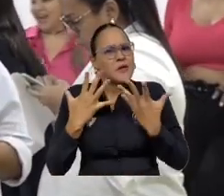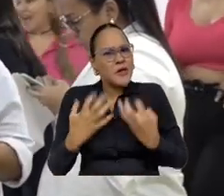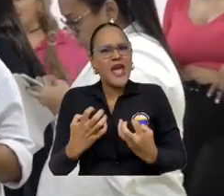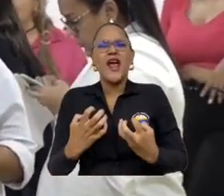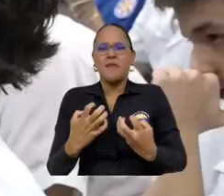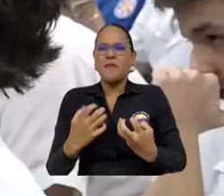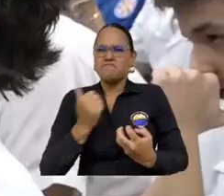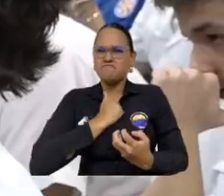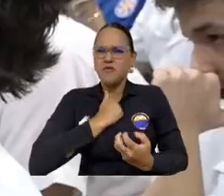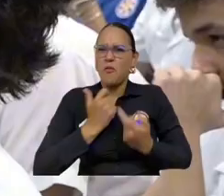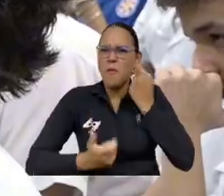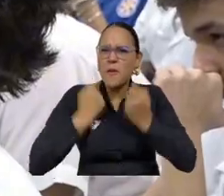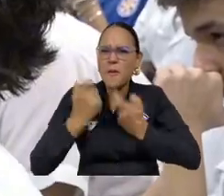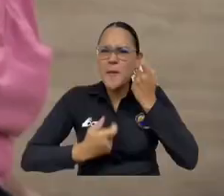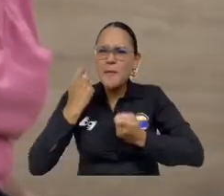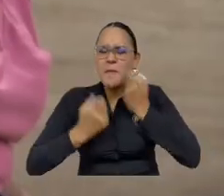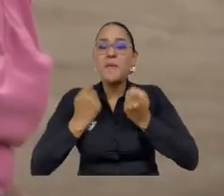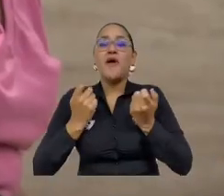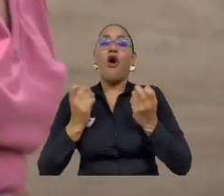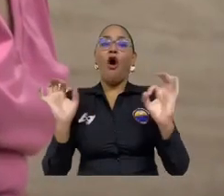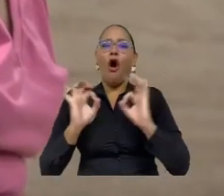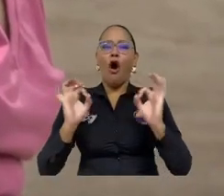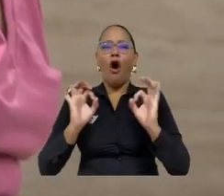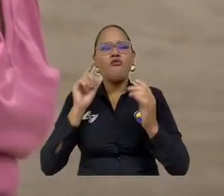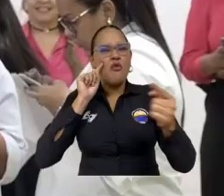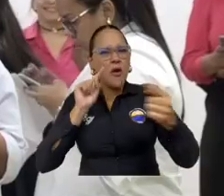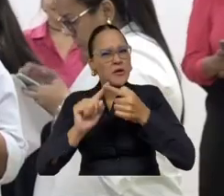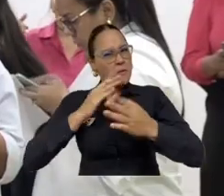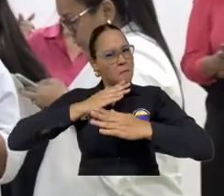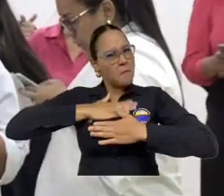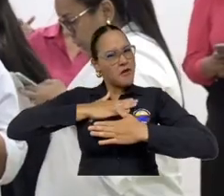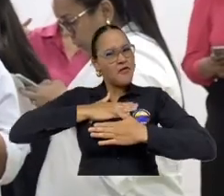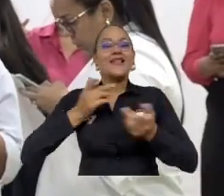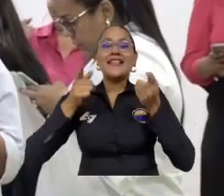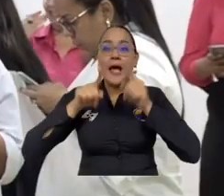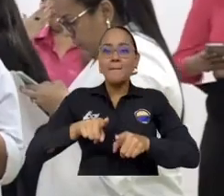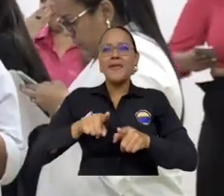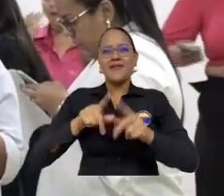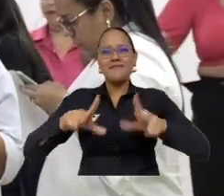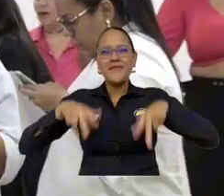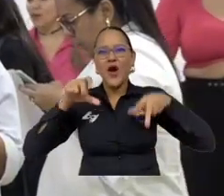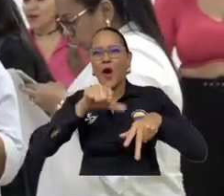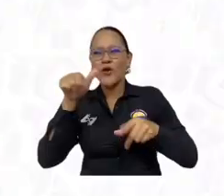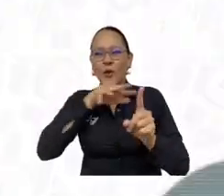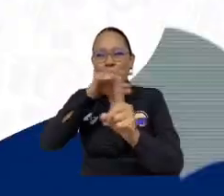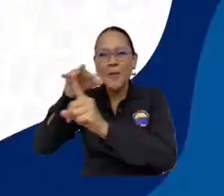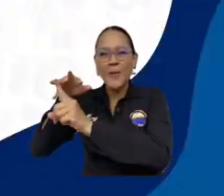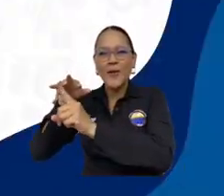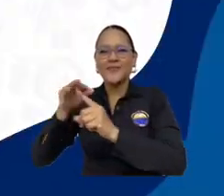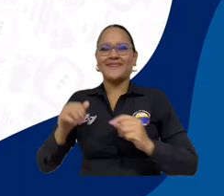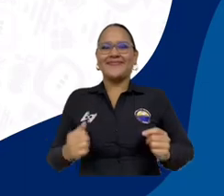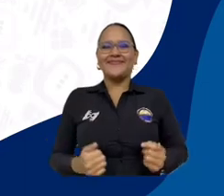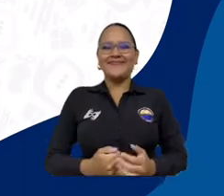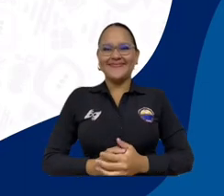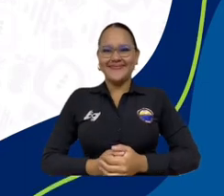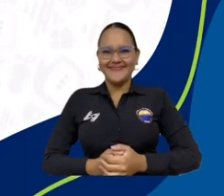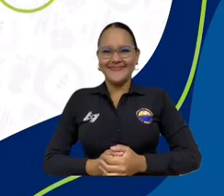de desarrollar no solamente propósitos o proyectos personales, sino también impactar la vida de otros.